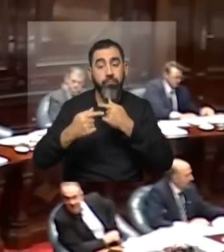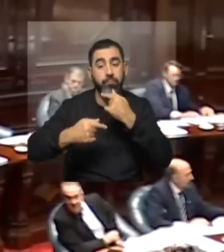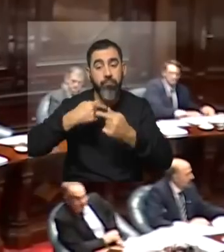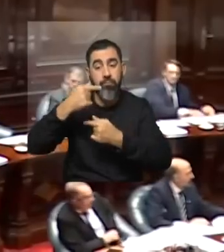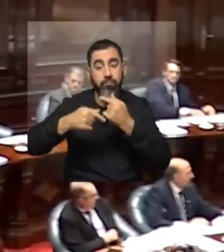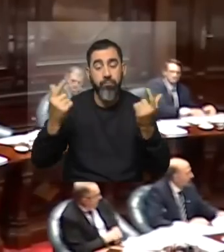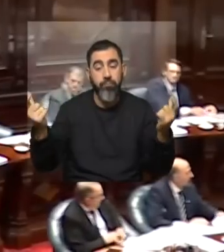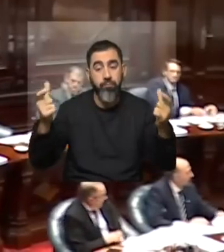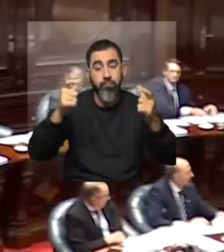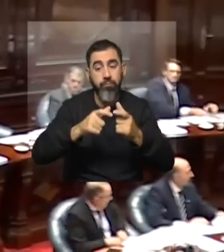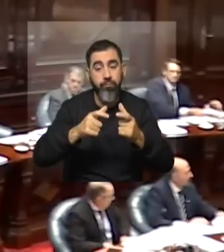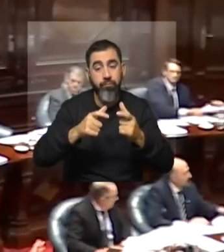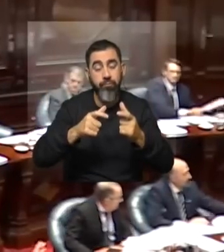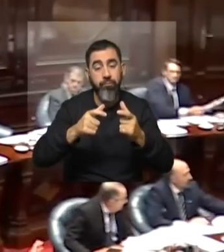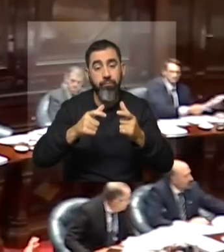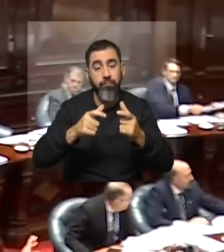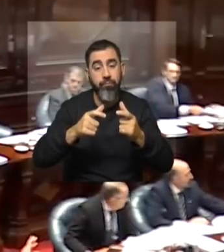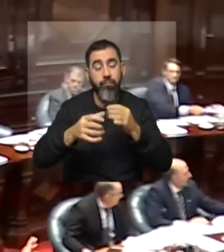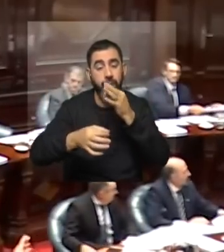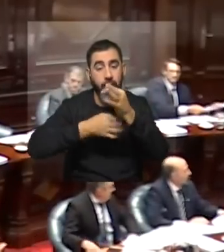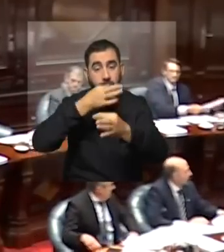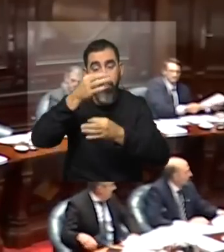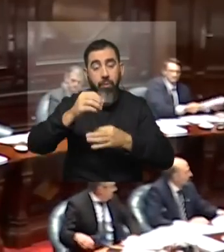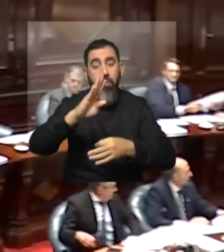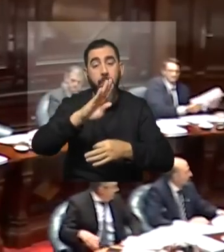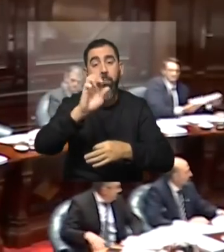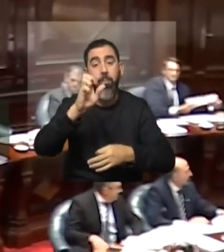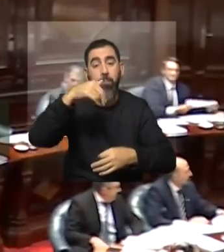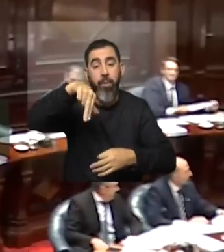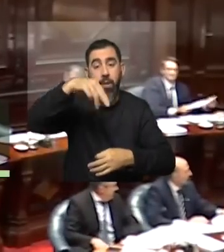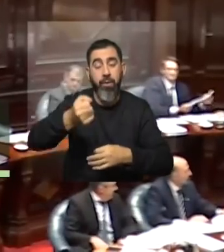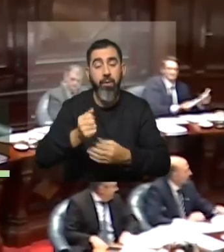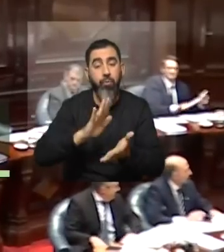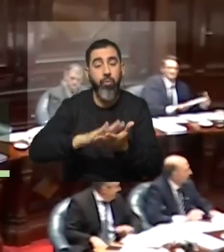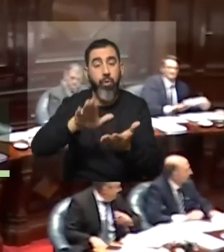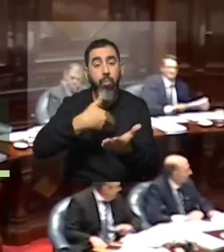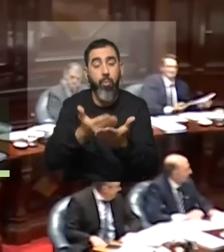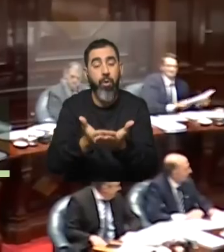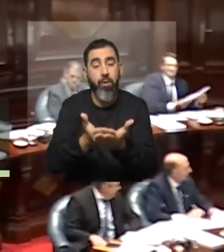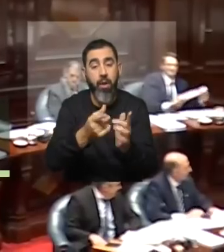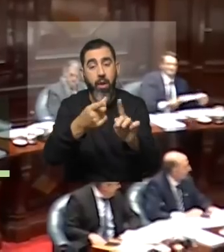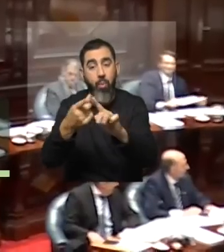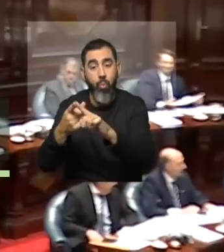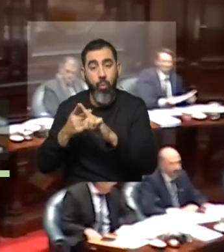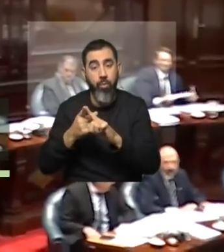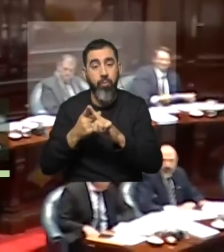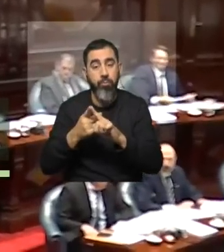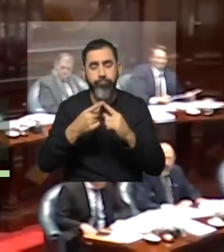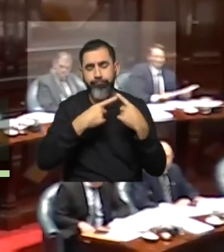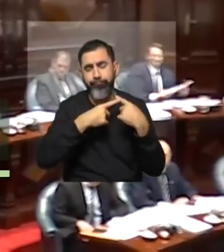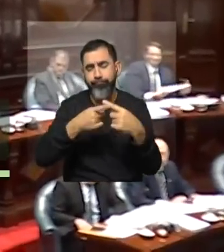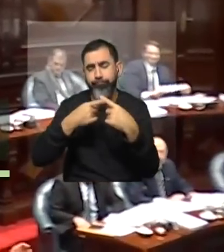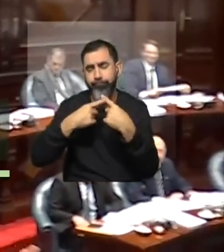esta sesión. Bueno, tras la explicación que dio Peña sobre esa moción de consenso que hubo, se desató la